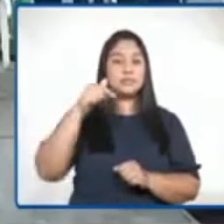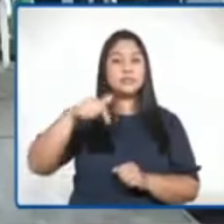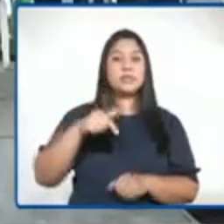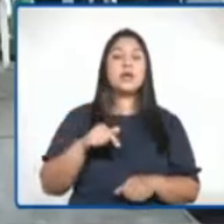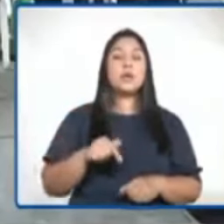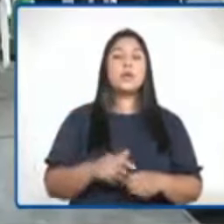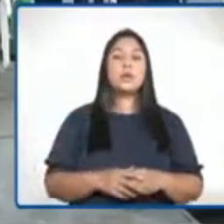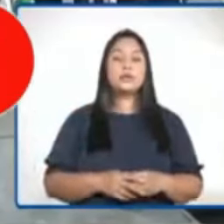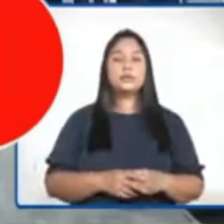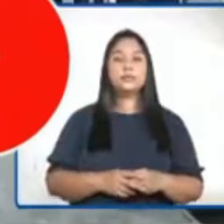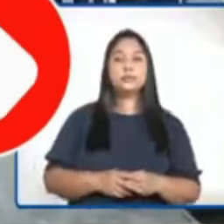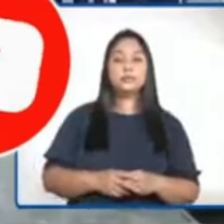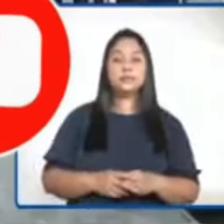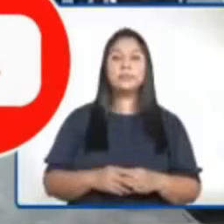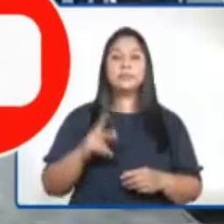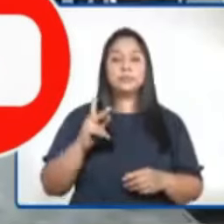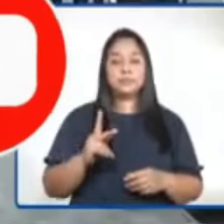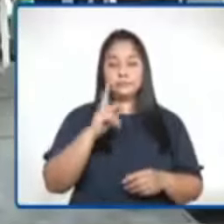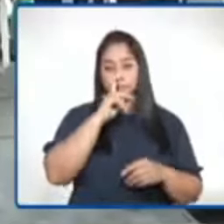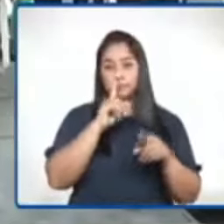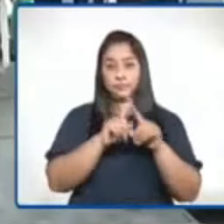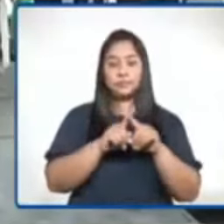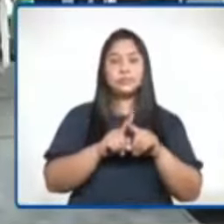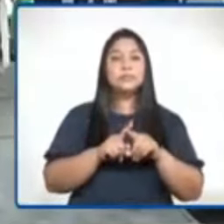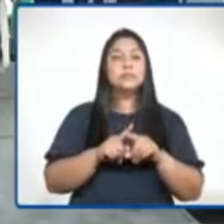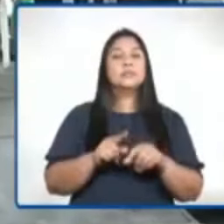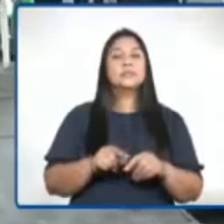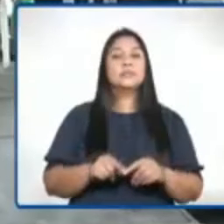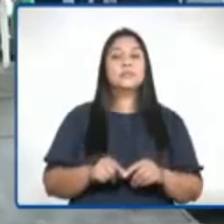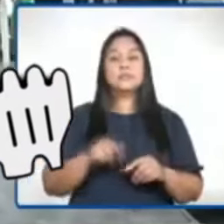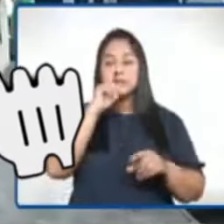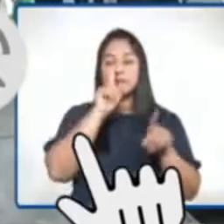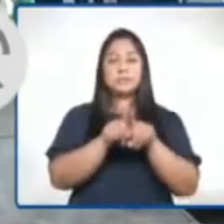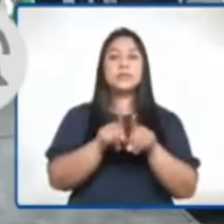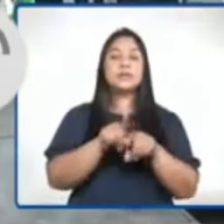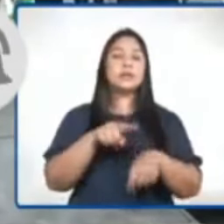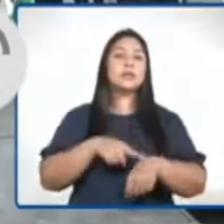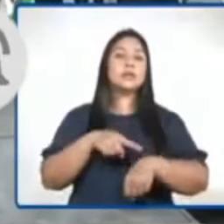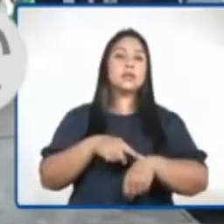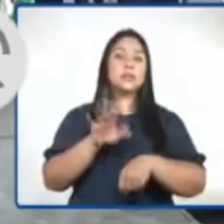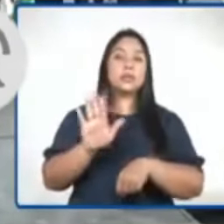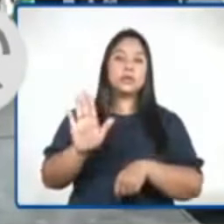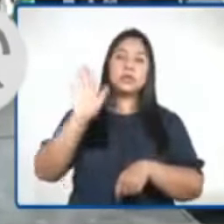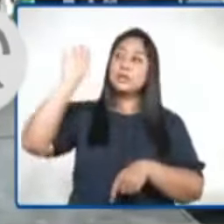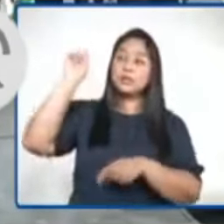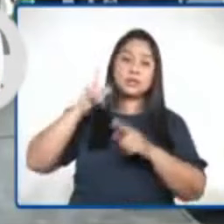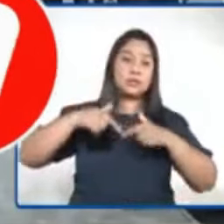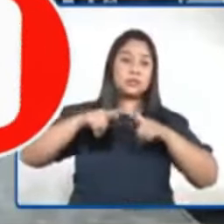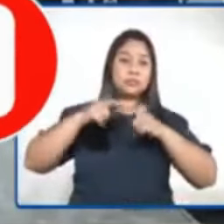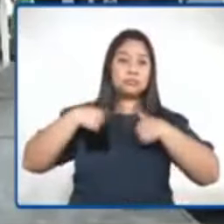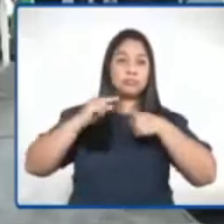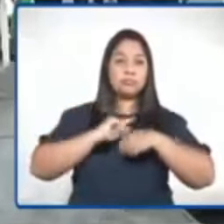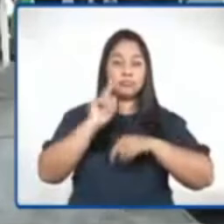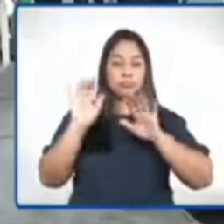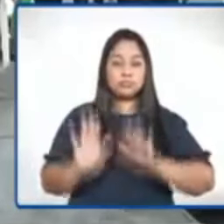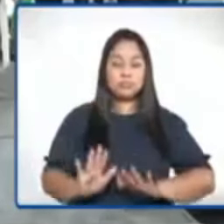momento y en el tiempo de su estadía acá.